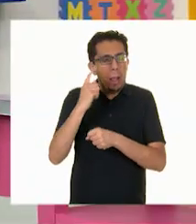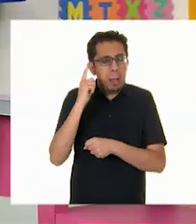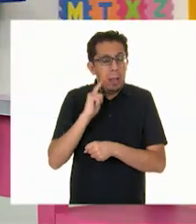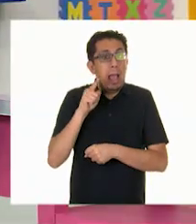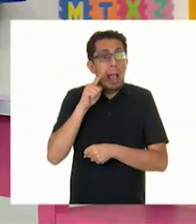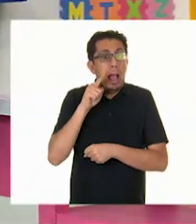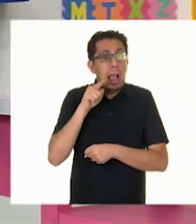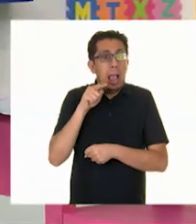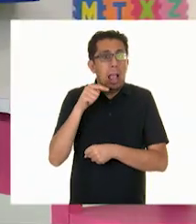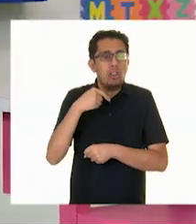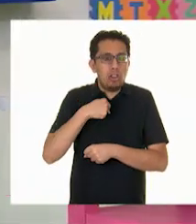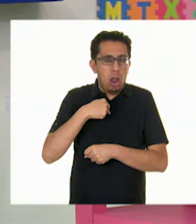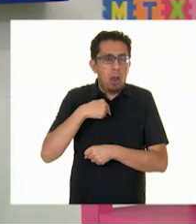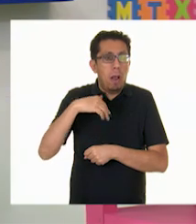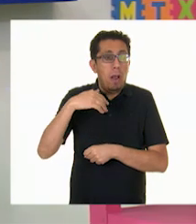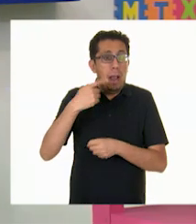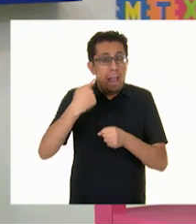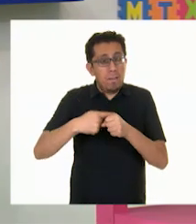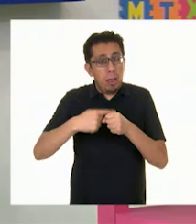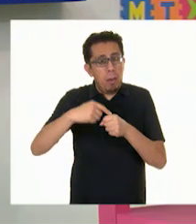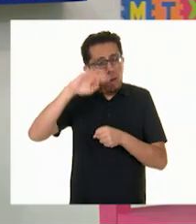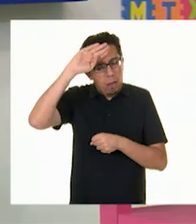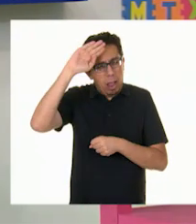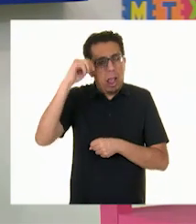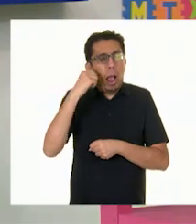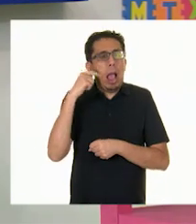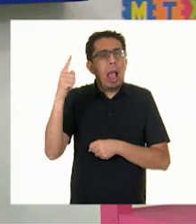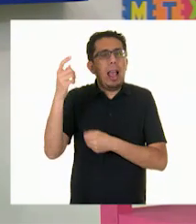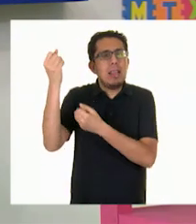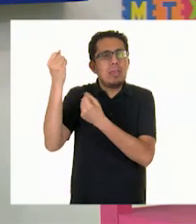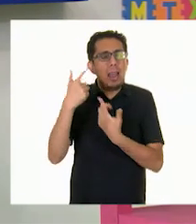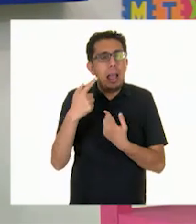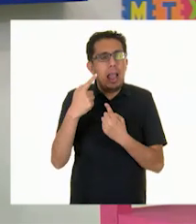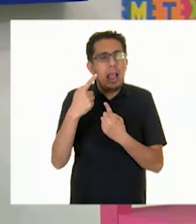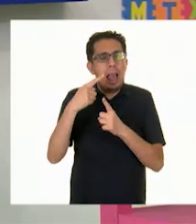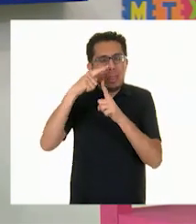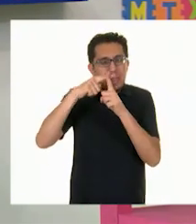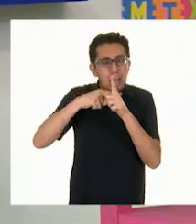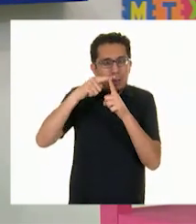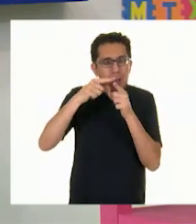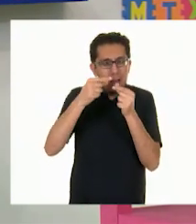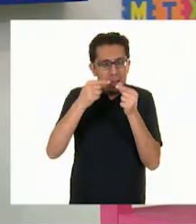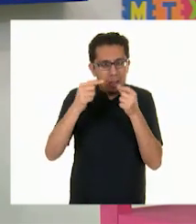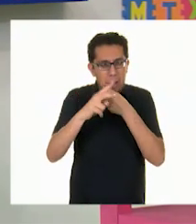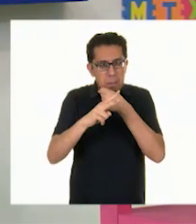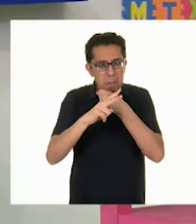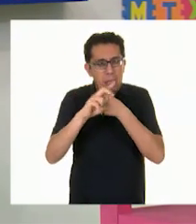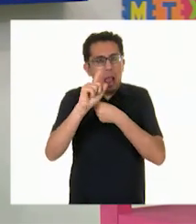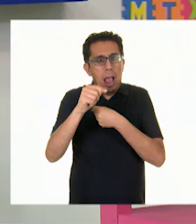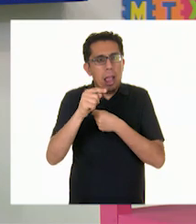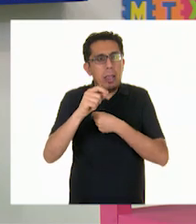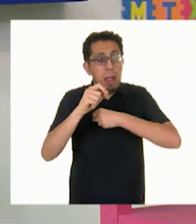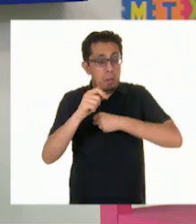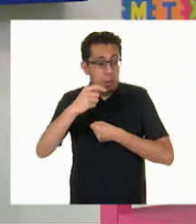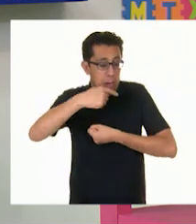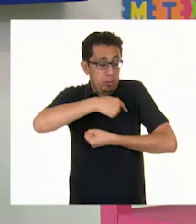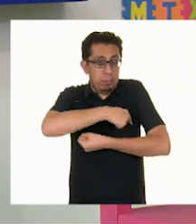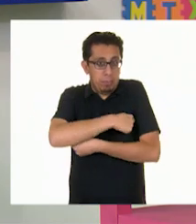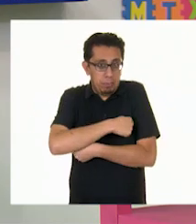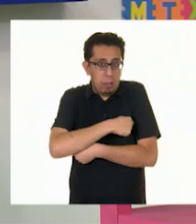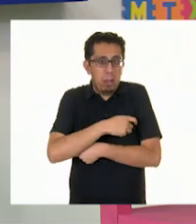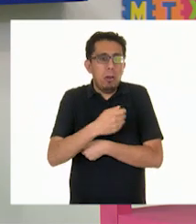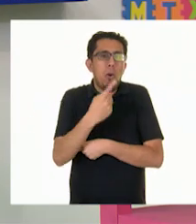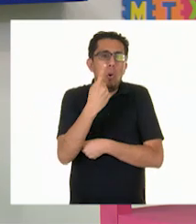fiebre, ella iba por su termómetro de mercurio y lo colocaba debajo de mi brazo, tomaba el tiempo y después de